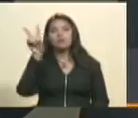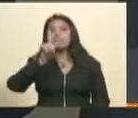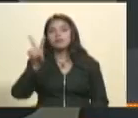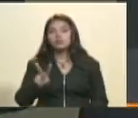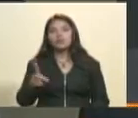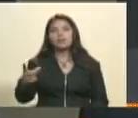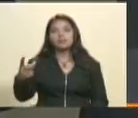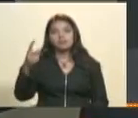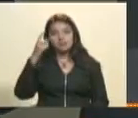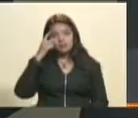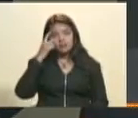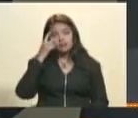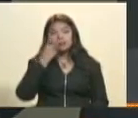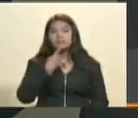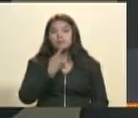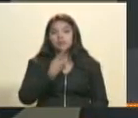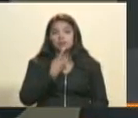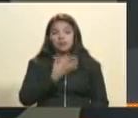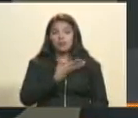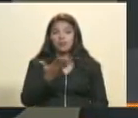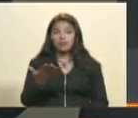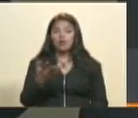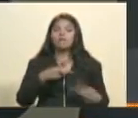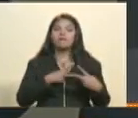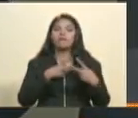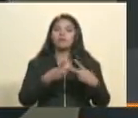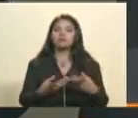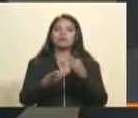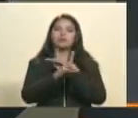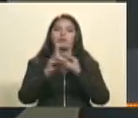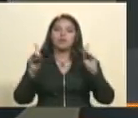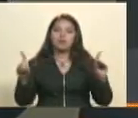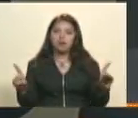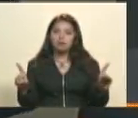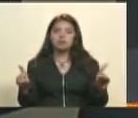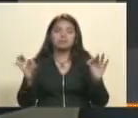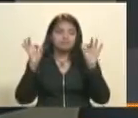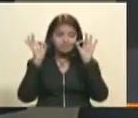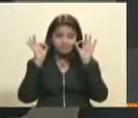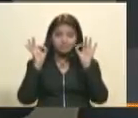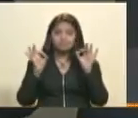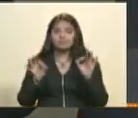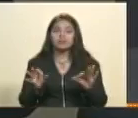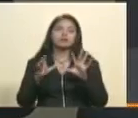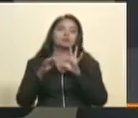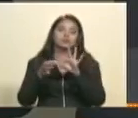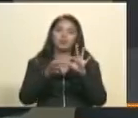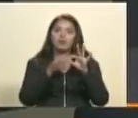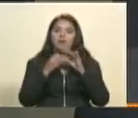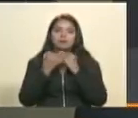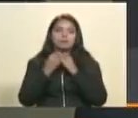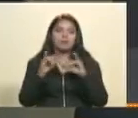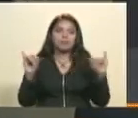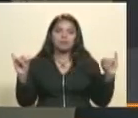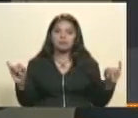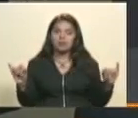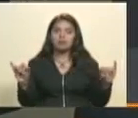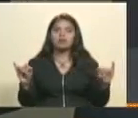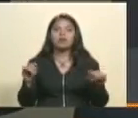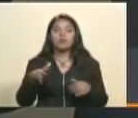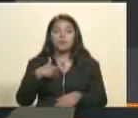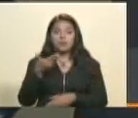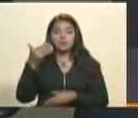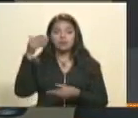día expresó fue la voluntad democrática, de manera soberana e independiente, de